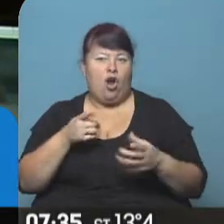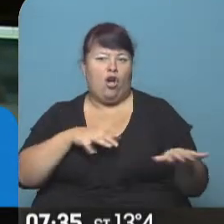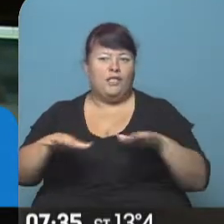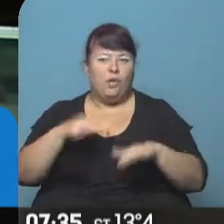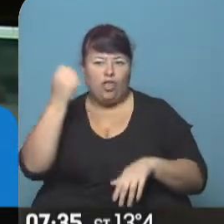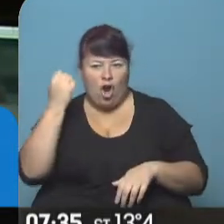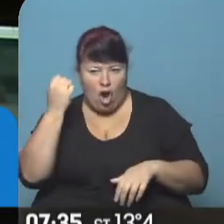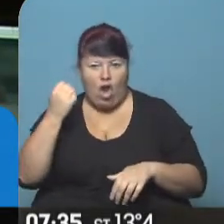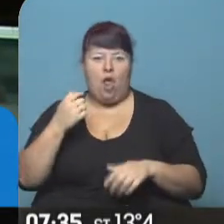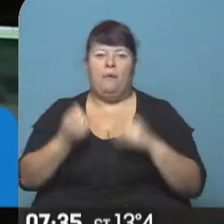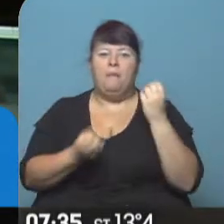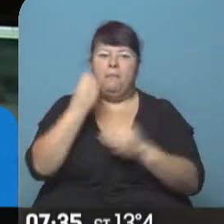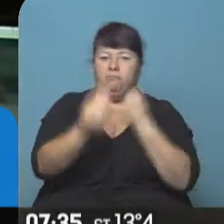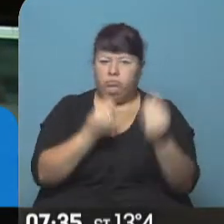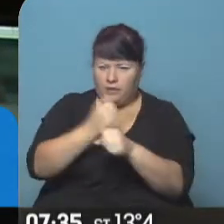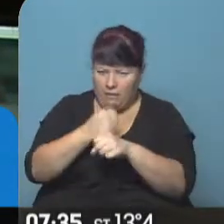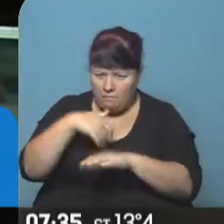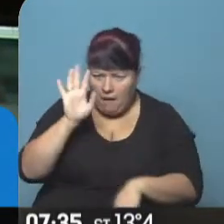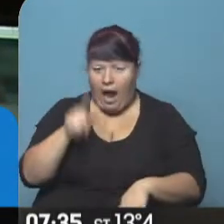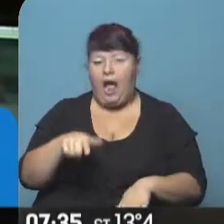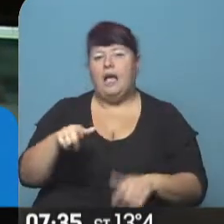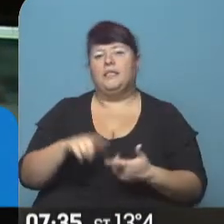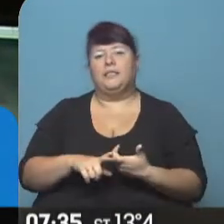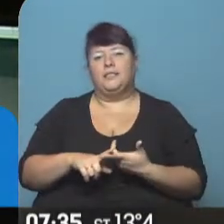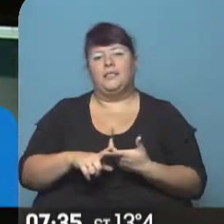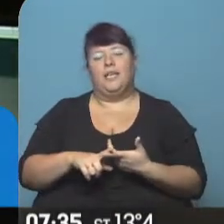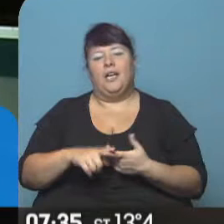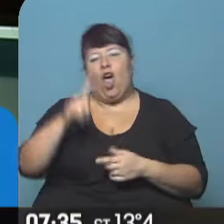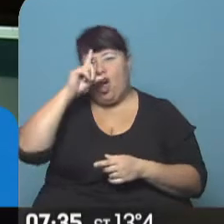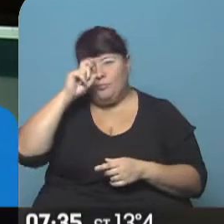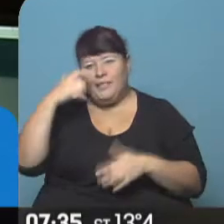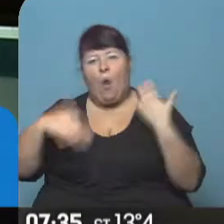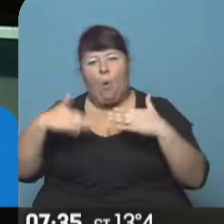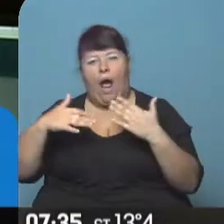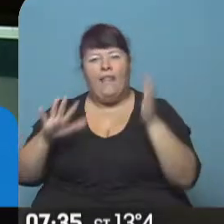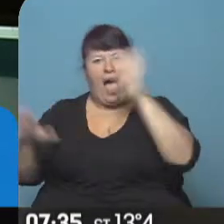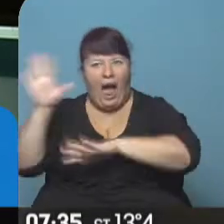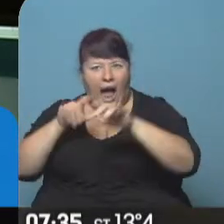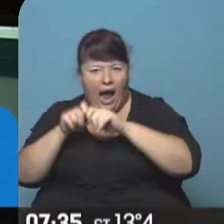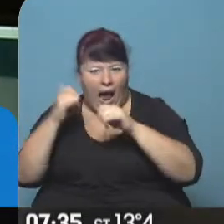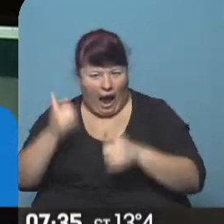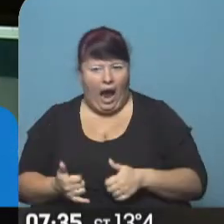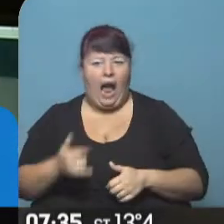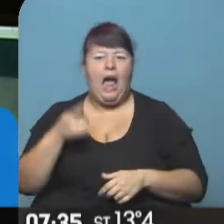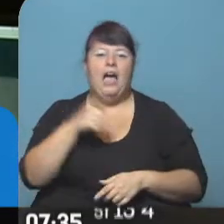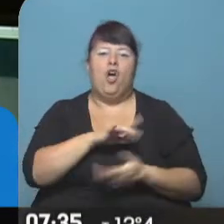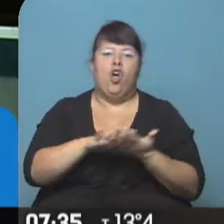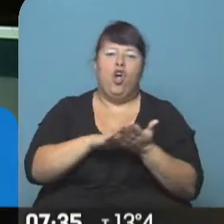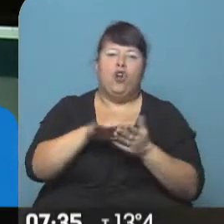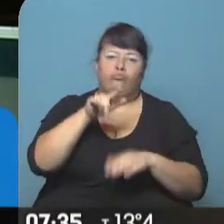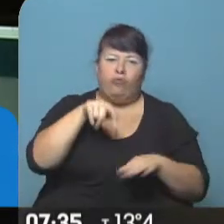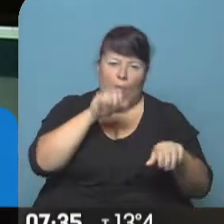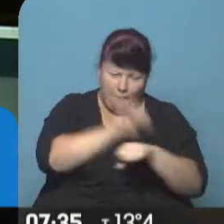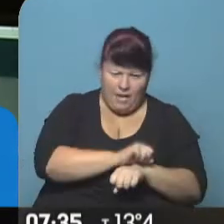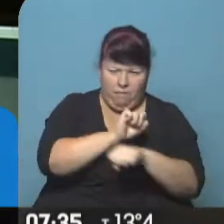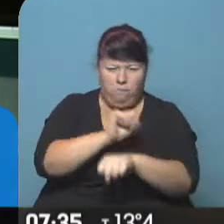situación económica, que se crea más empleo, que una guardia de hospital más se arregla, que hay un corrupto más preso. O